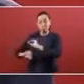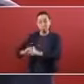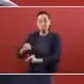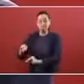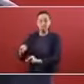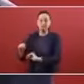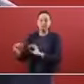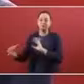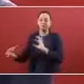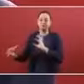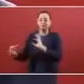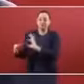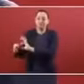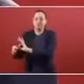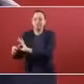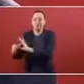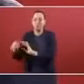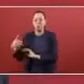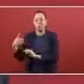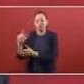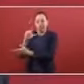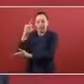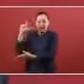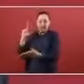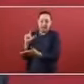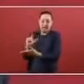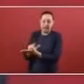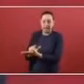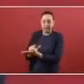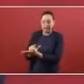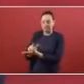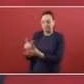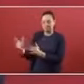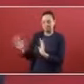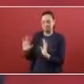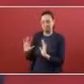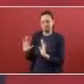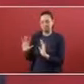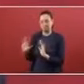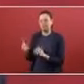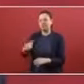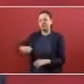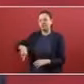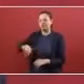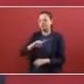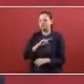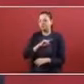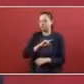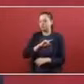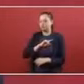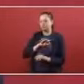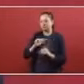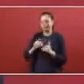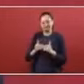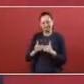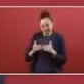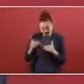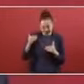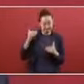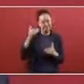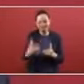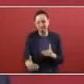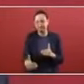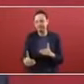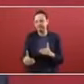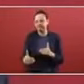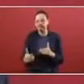de conformidad con el marco jurídico existente. Nosotros nos adelantamos a eso y decimos, ya,